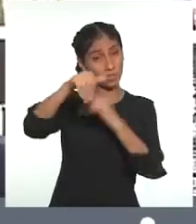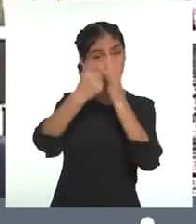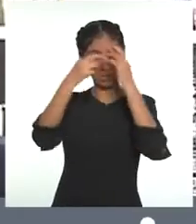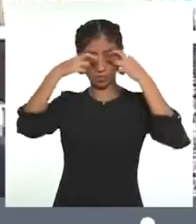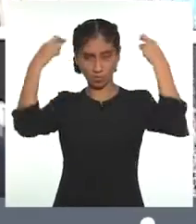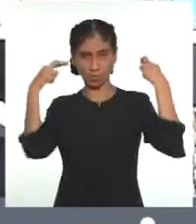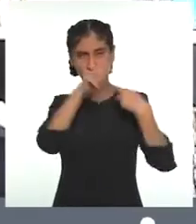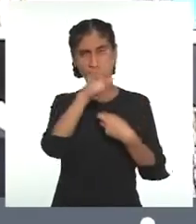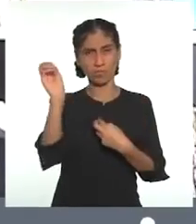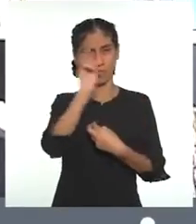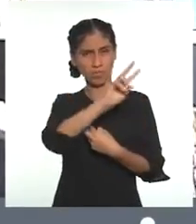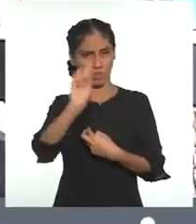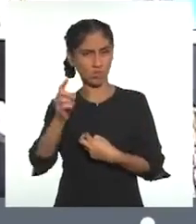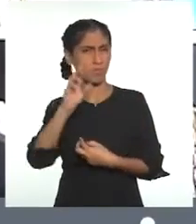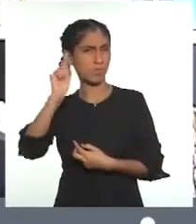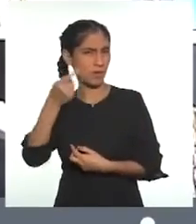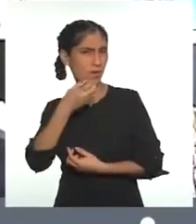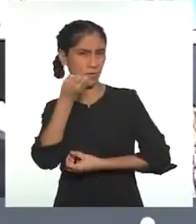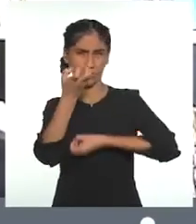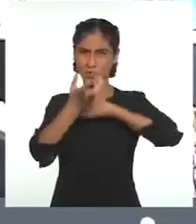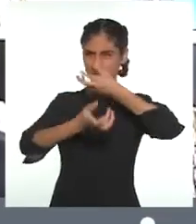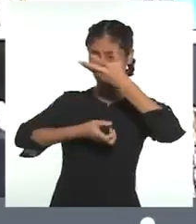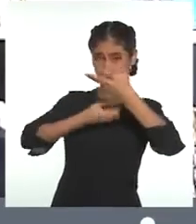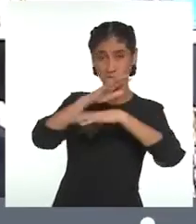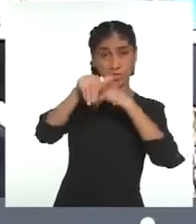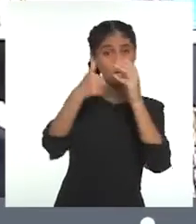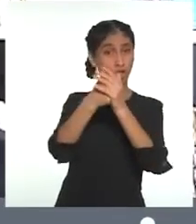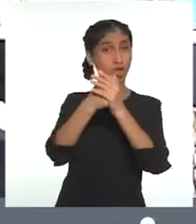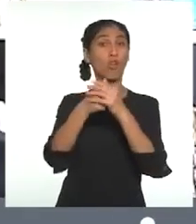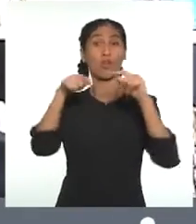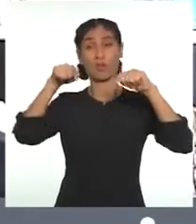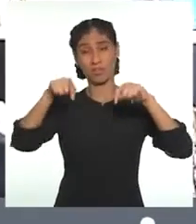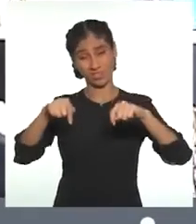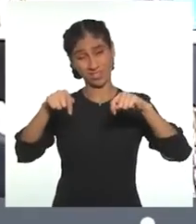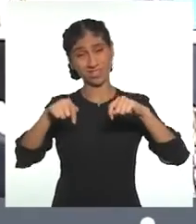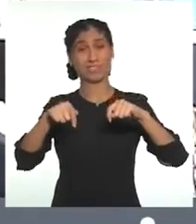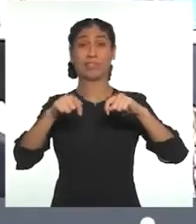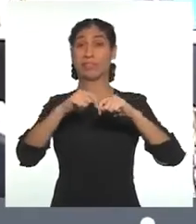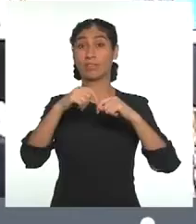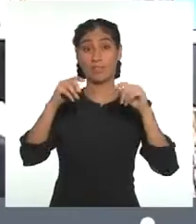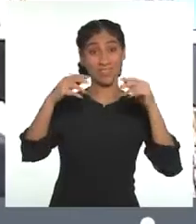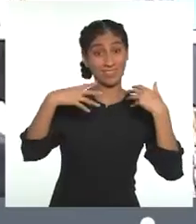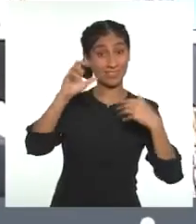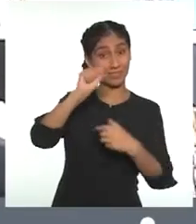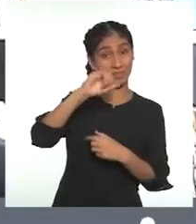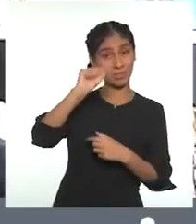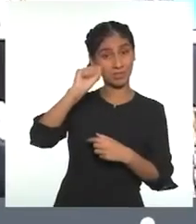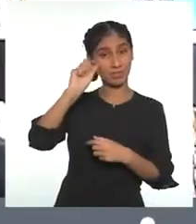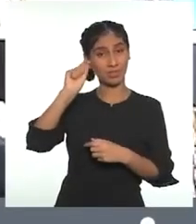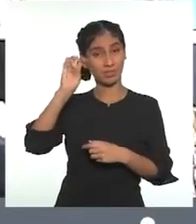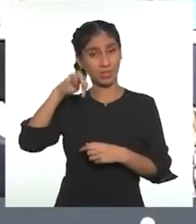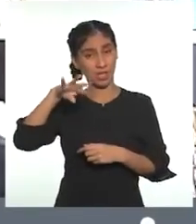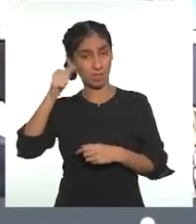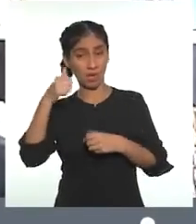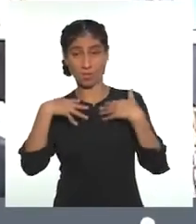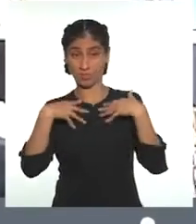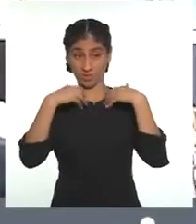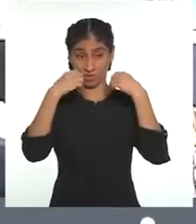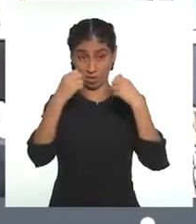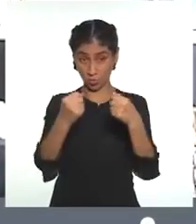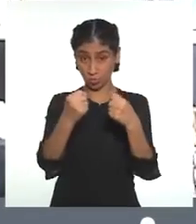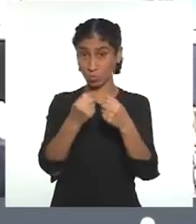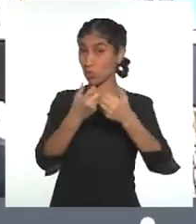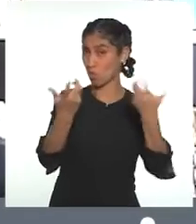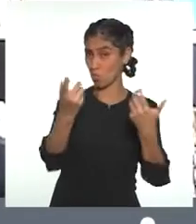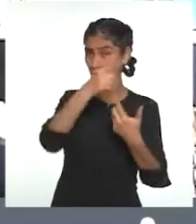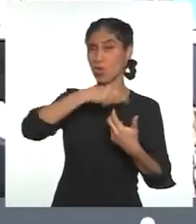2021. Primero déjenme decirles que el sistema de salud peruano a lo largo de su historia republicana y específicamente en el